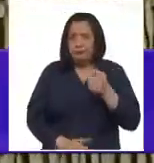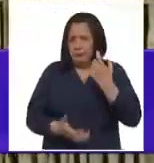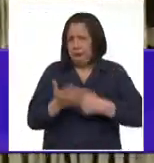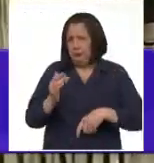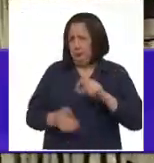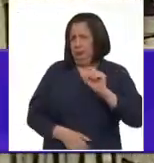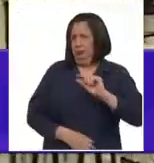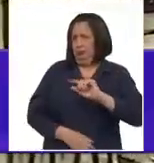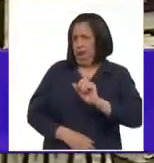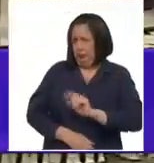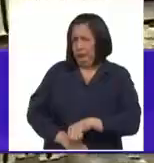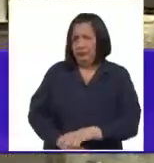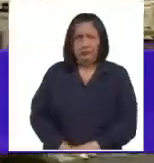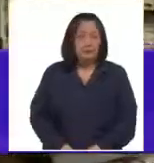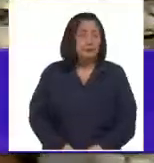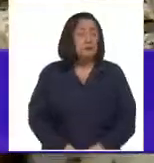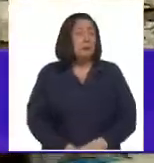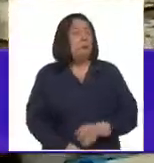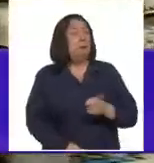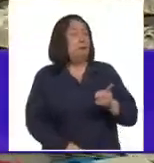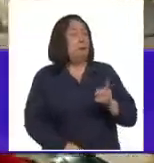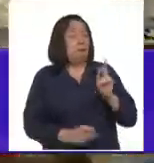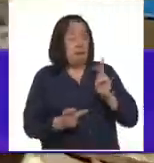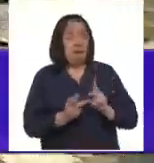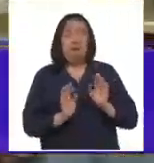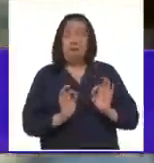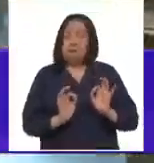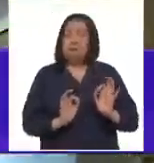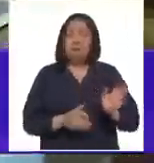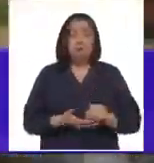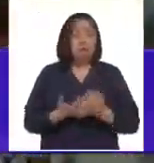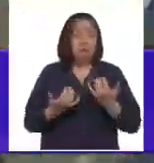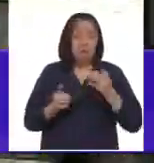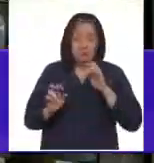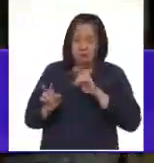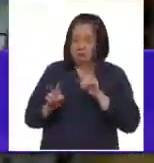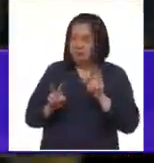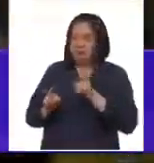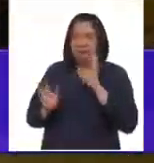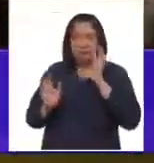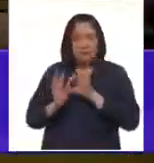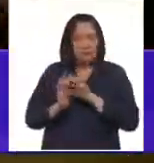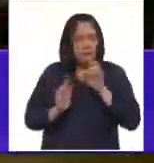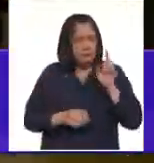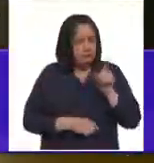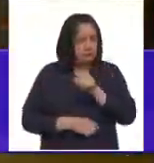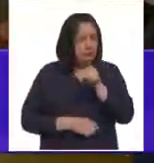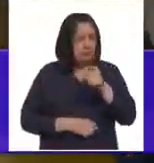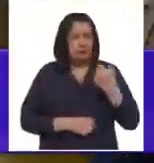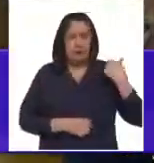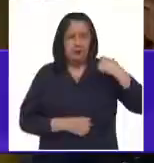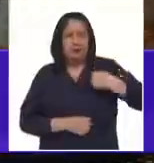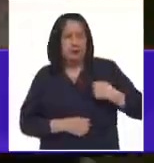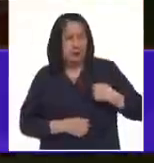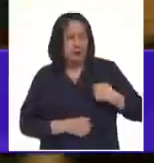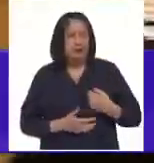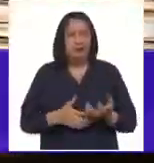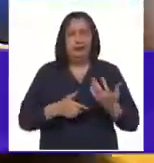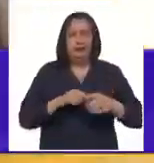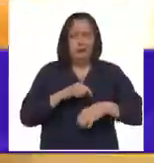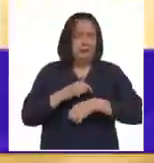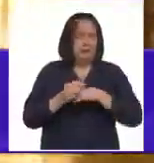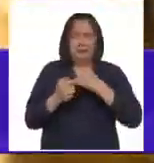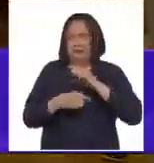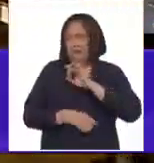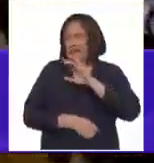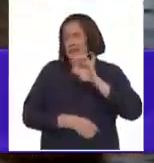barato. Bien, perfecto. Vamos a observar acá cómo está, por ejemplo, miren, también hay carteras, también hay pulseras,